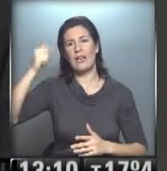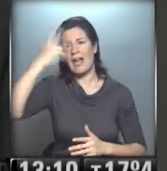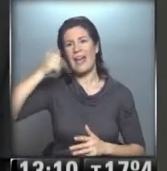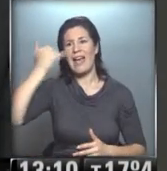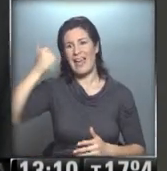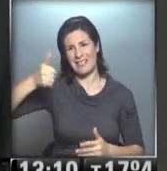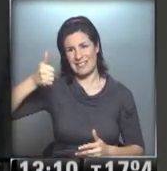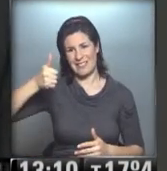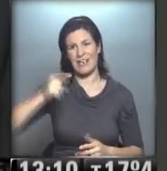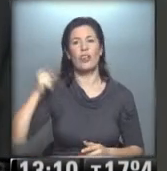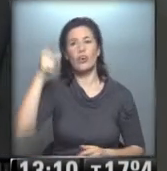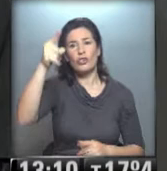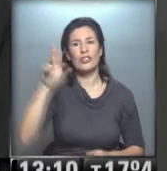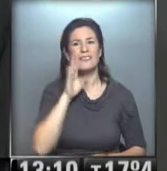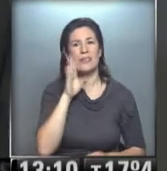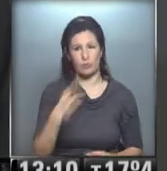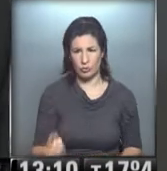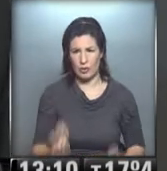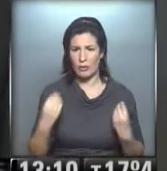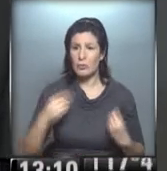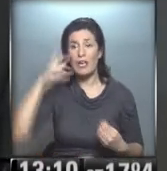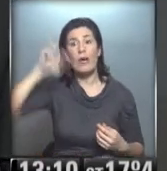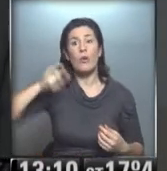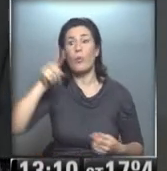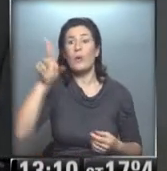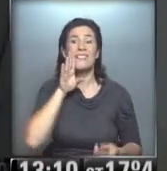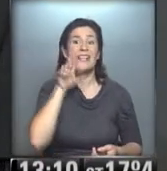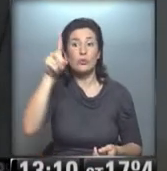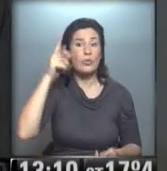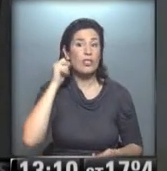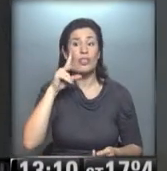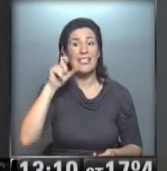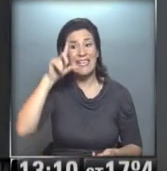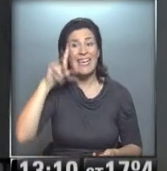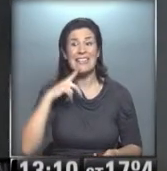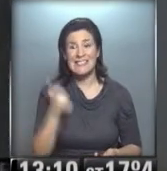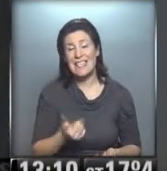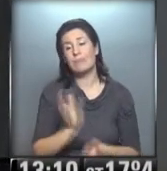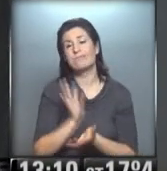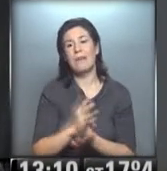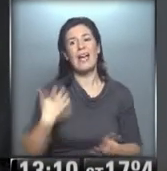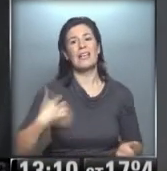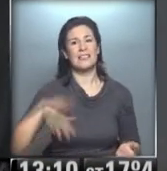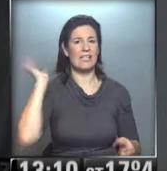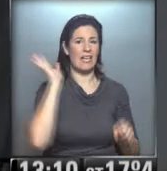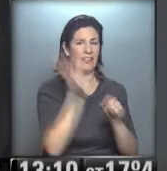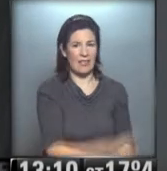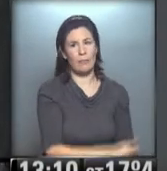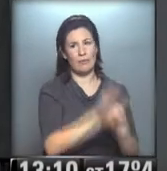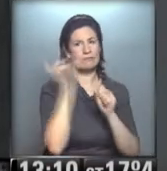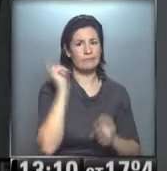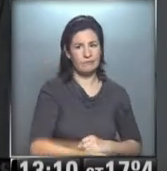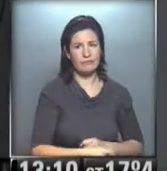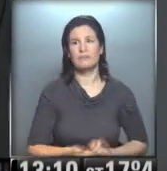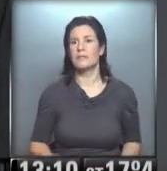corte internacional de la haya por entender que los fallos del juez griesa violan la soberanía e inmunidad de nuestro país además les recordamos que va a haber un